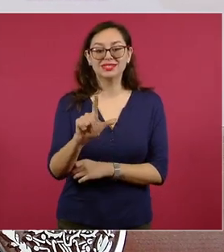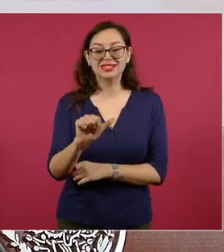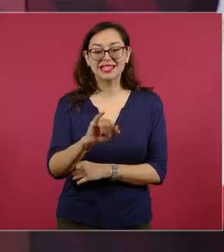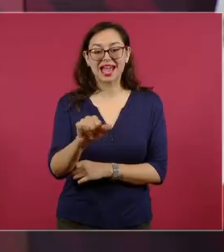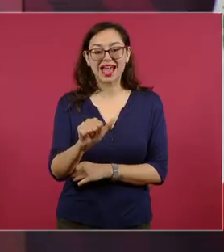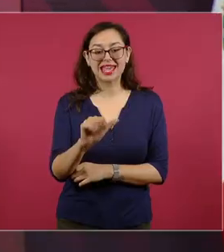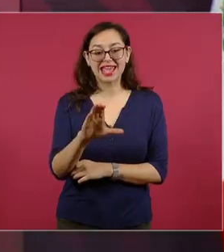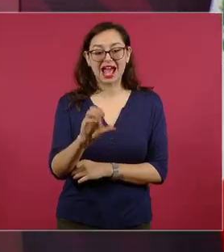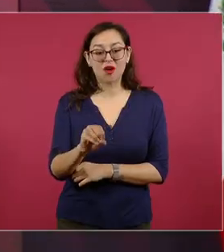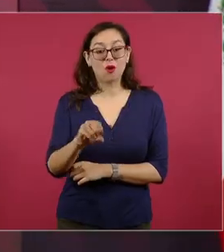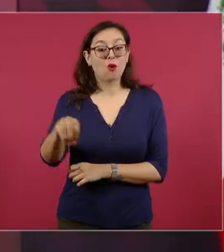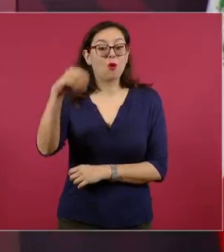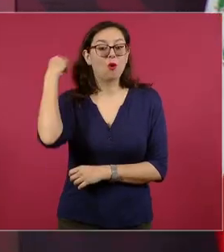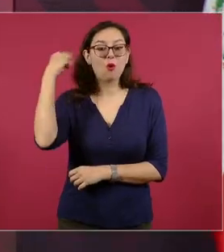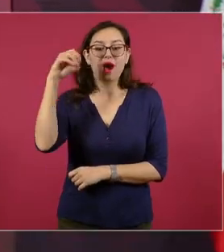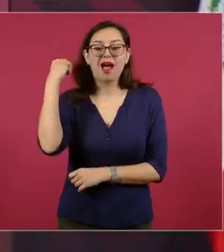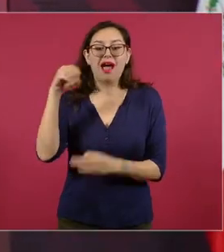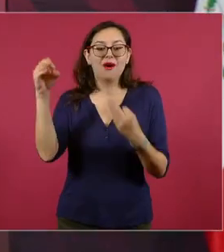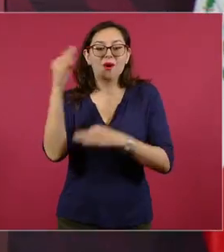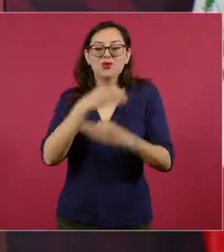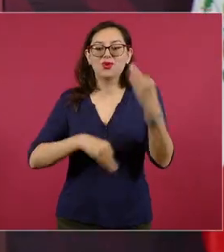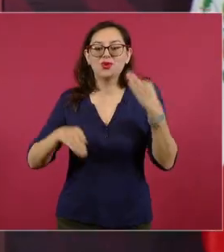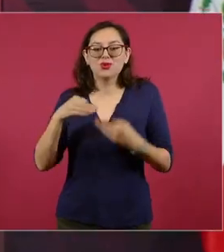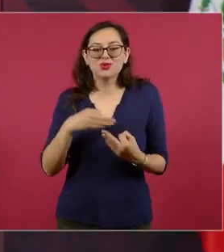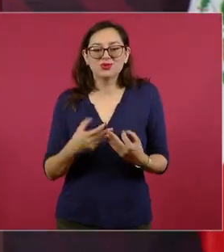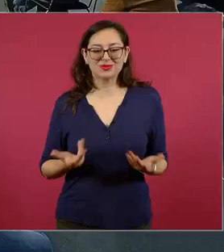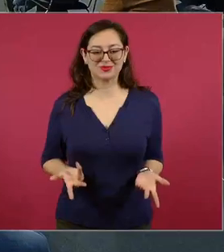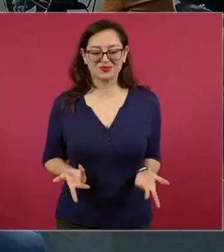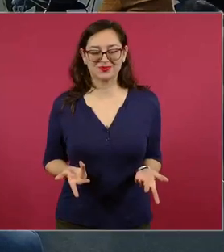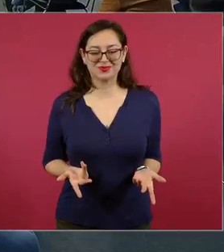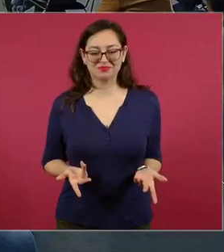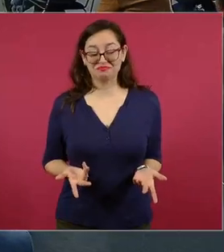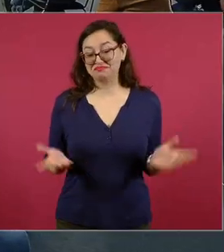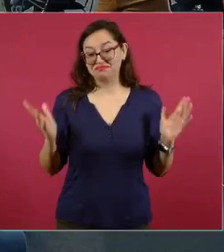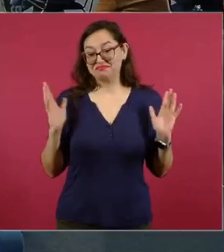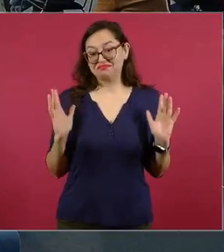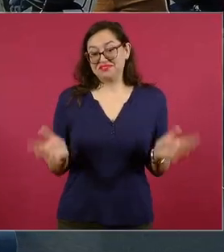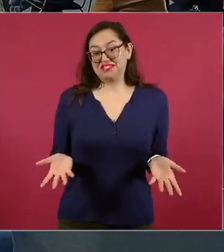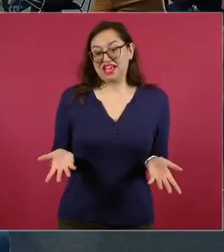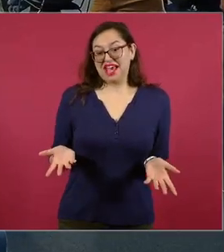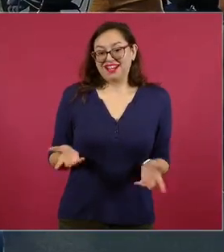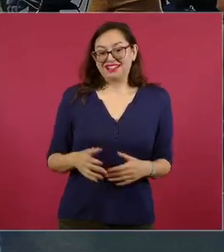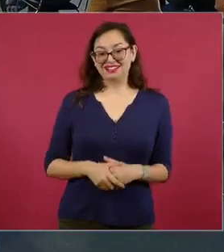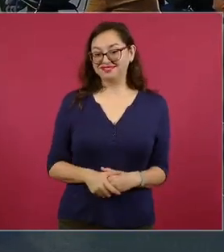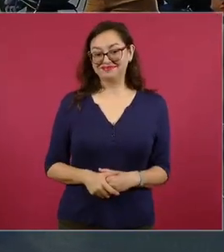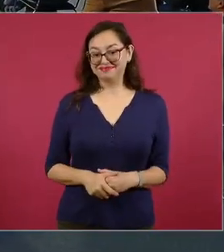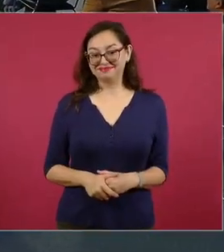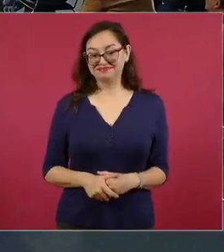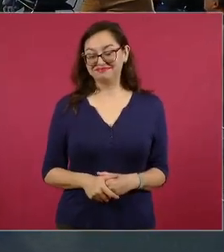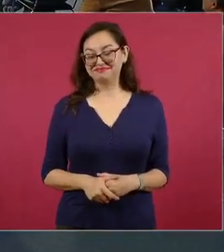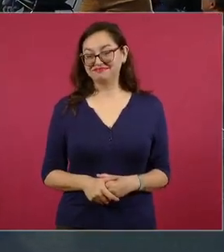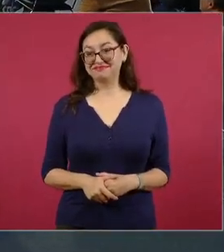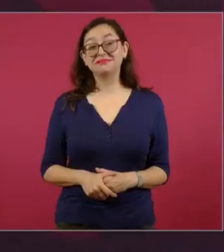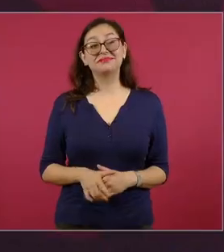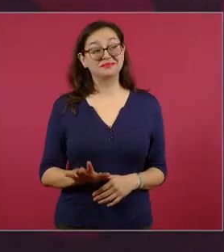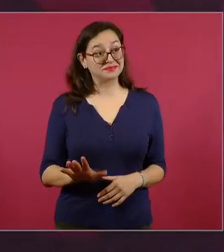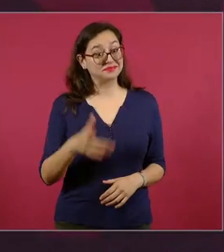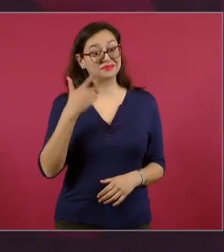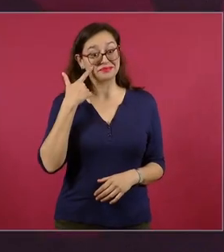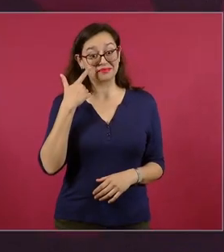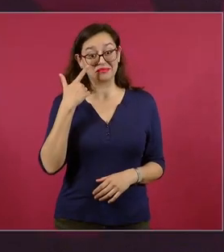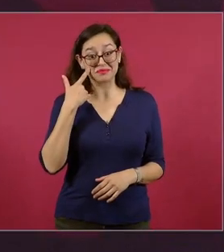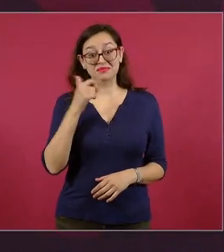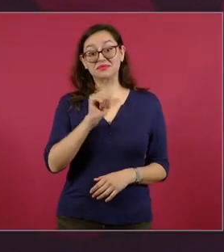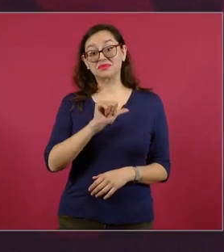y a todo Oaxaca, ya que más podemos decir. Hasta me reclamaron en mi